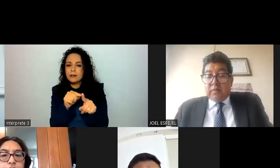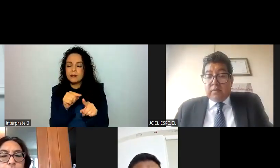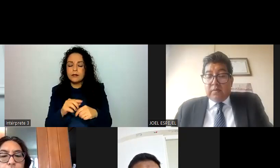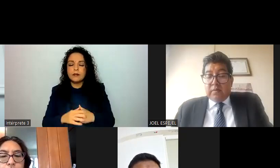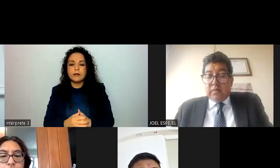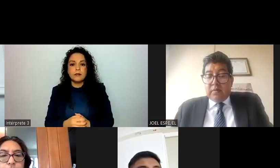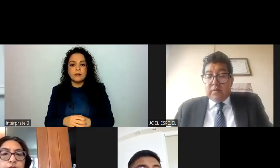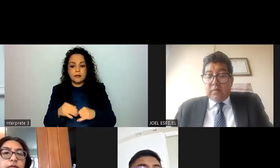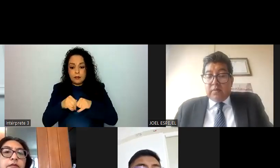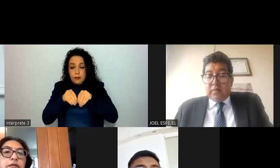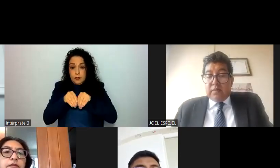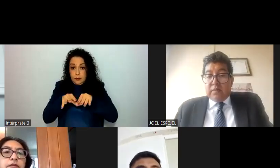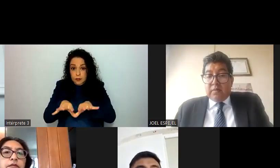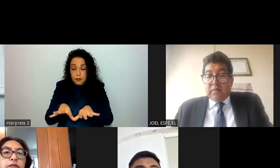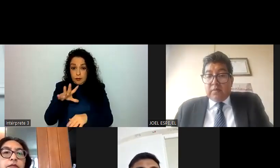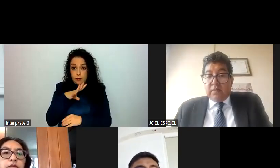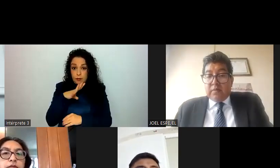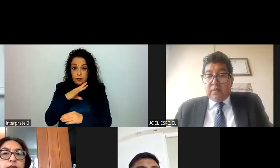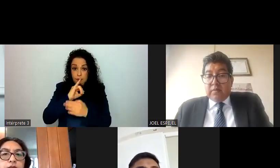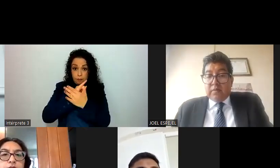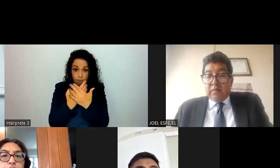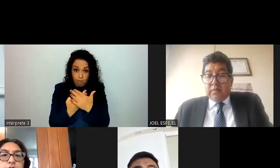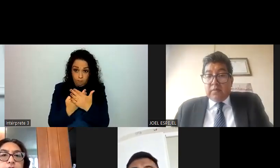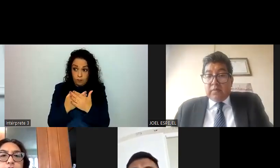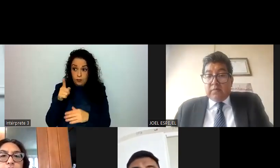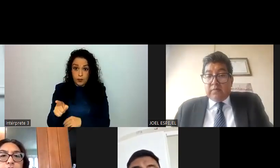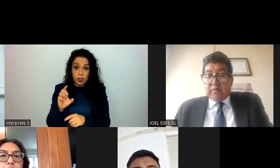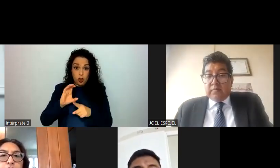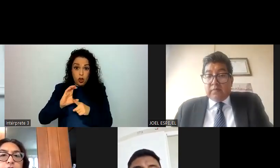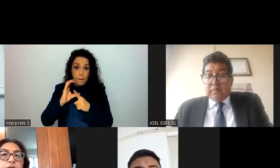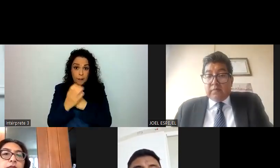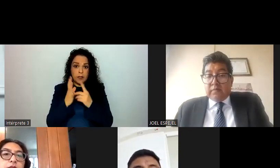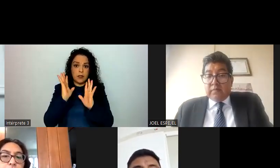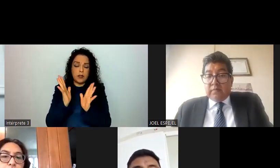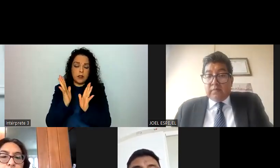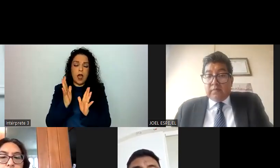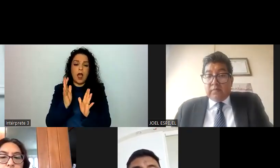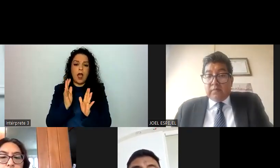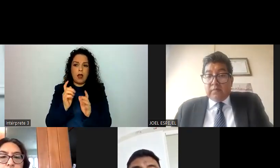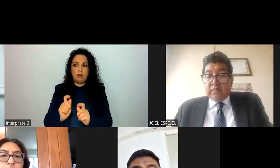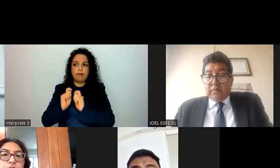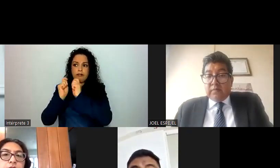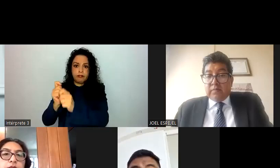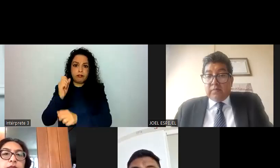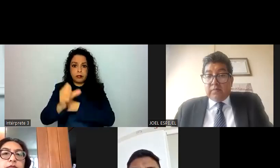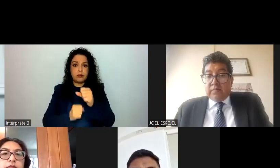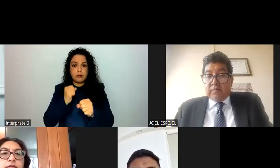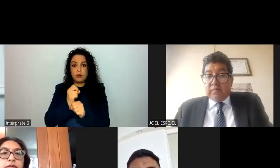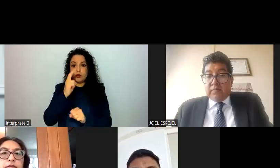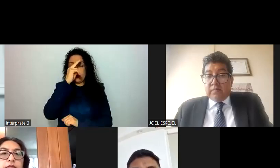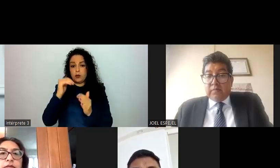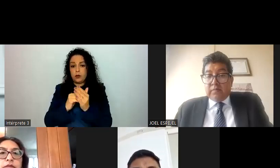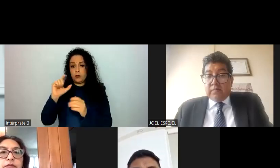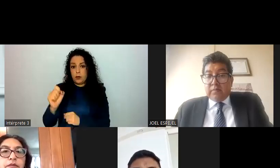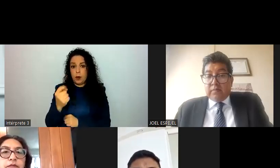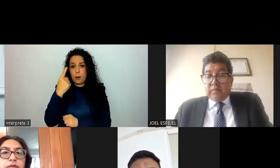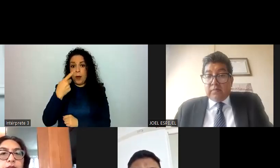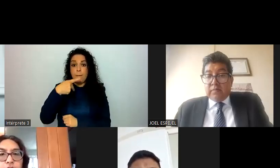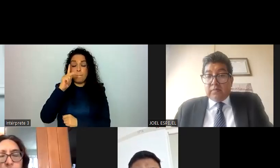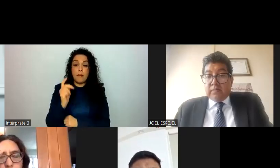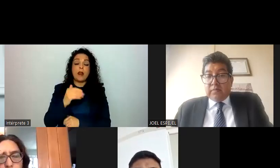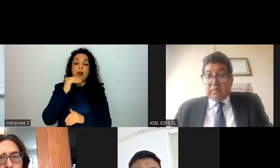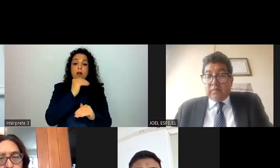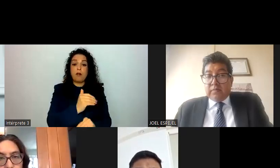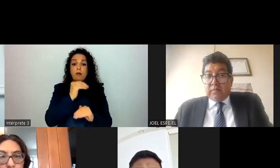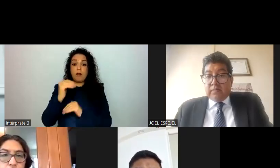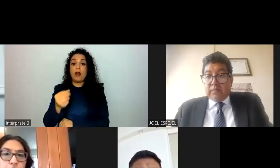los informes con los que cuenta la comisión se hicieron llegar de 2021, pero de manera trimestral, no de manera mensual.